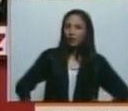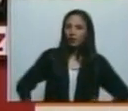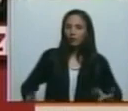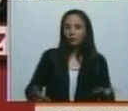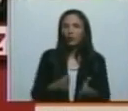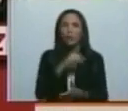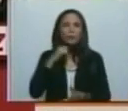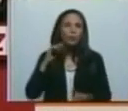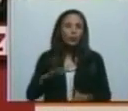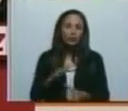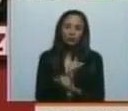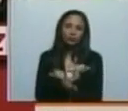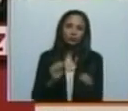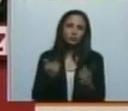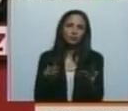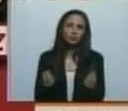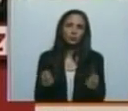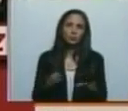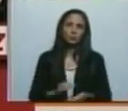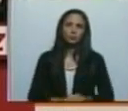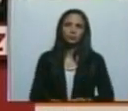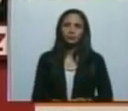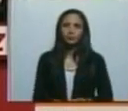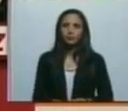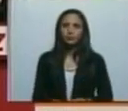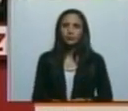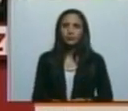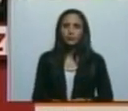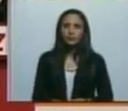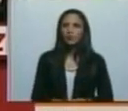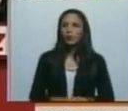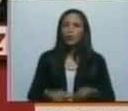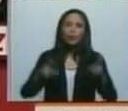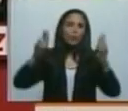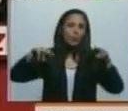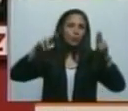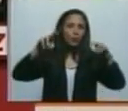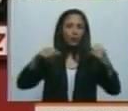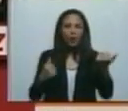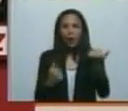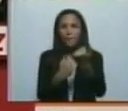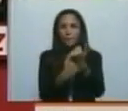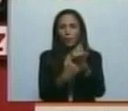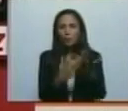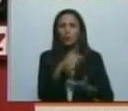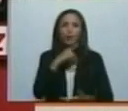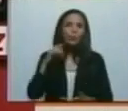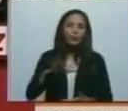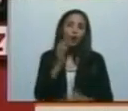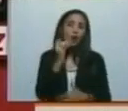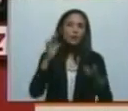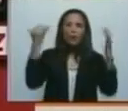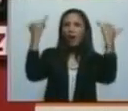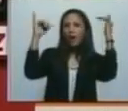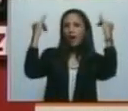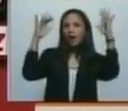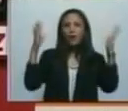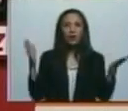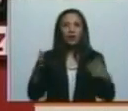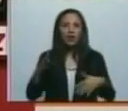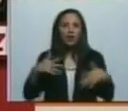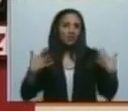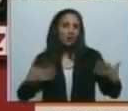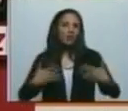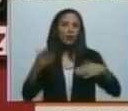muerte. Nosotros jamás vamos a hacer ni fiestas, ni alegrías, ni